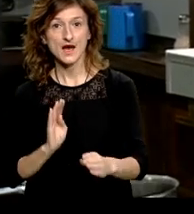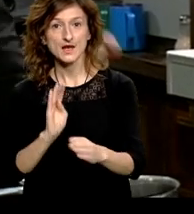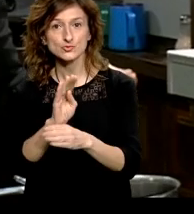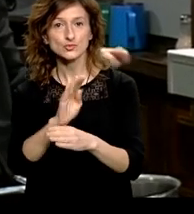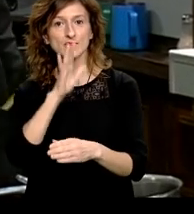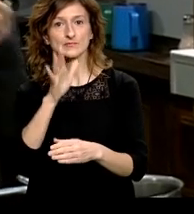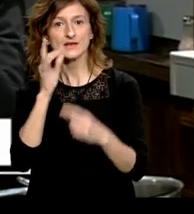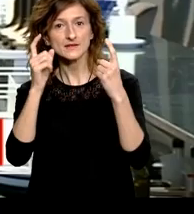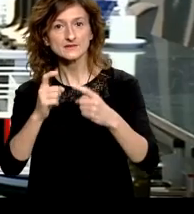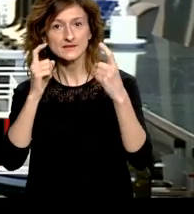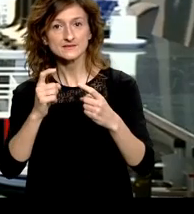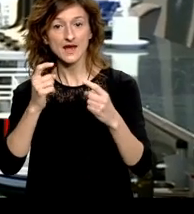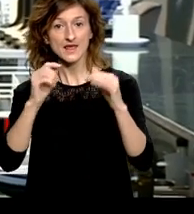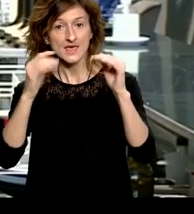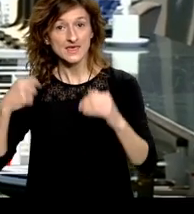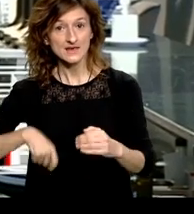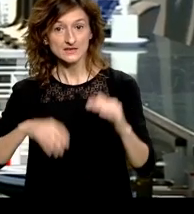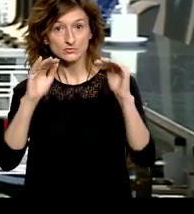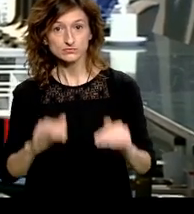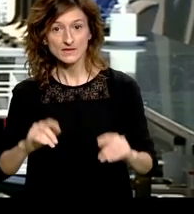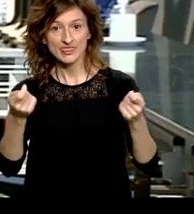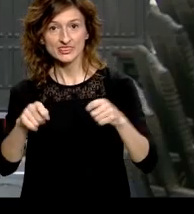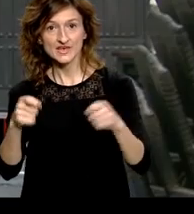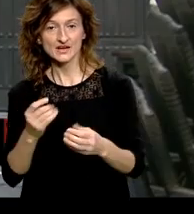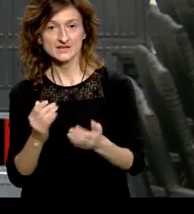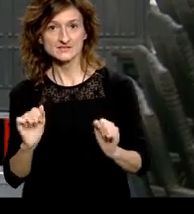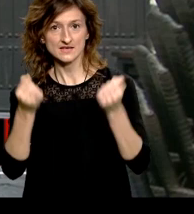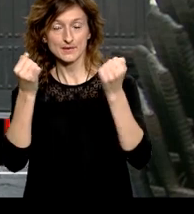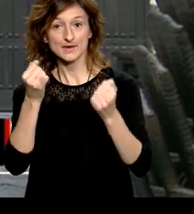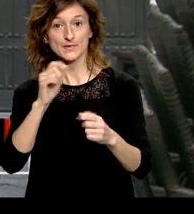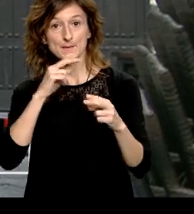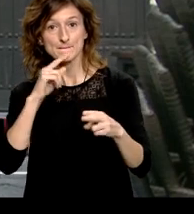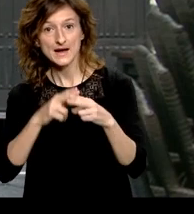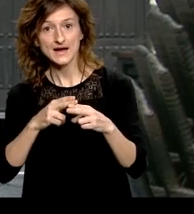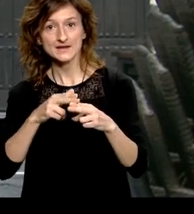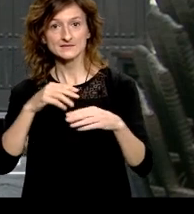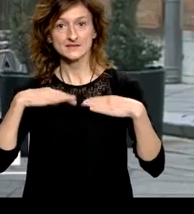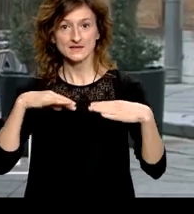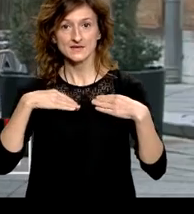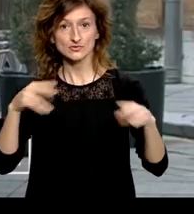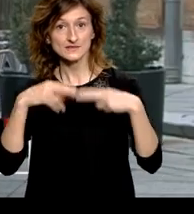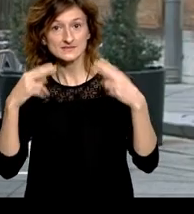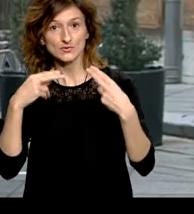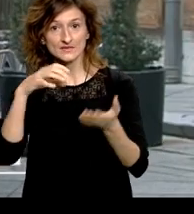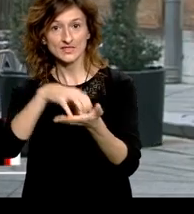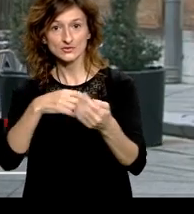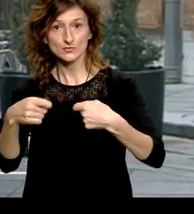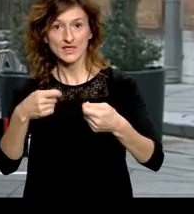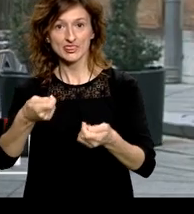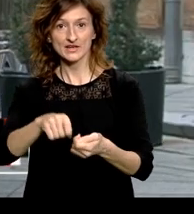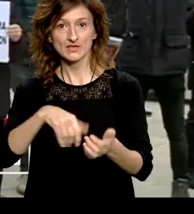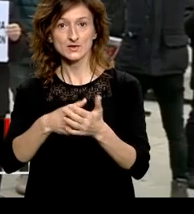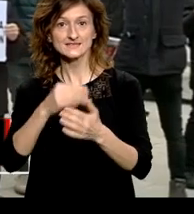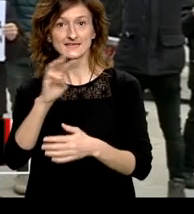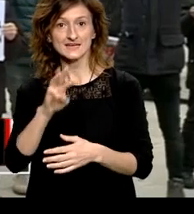Ayudas que palíen el desplome de los ingresos y los cierres. Bares, restaurantes, gimnasios y centros comerciales seguirán cerrados hasta el